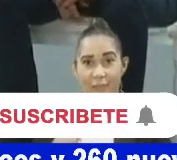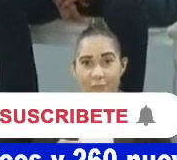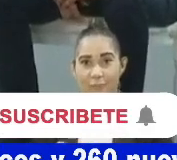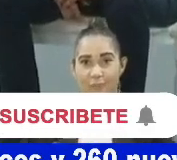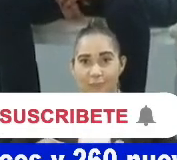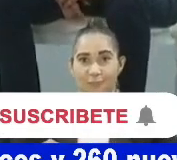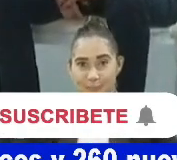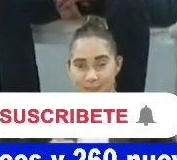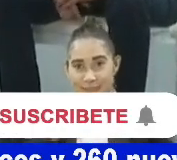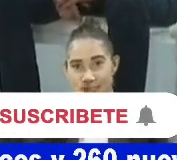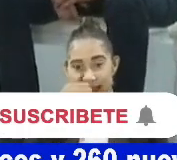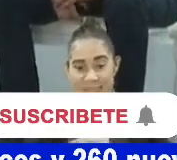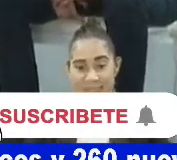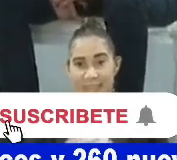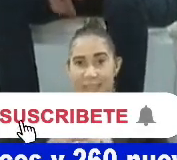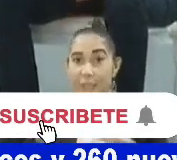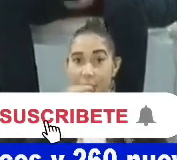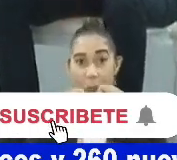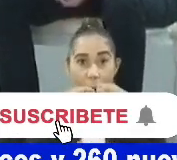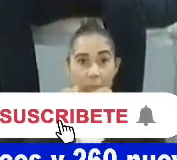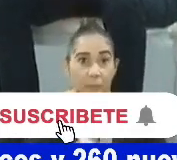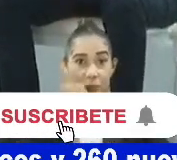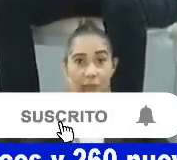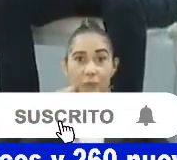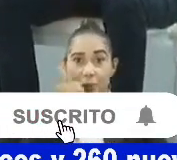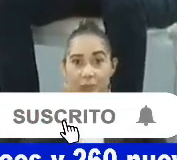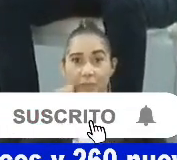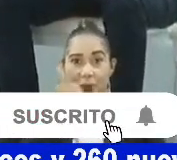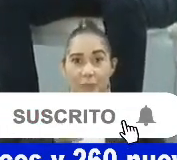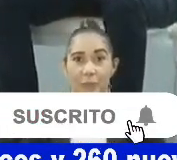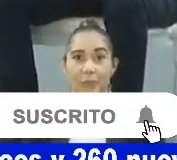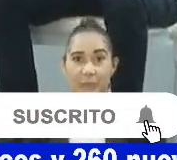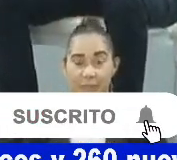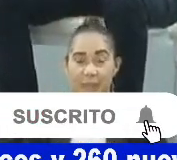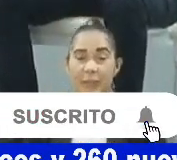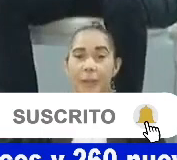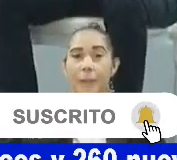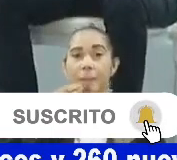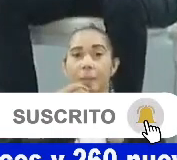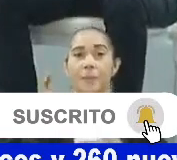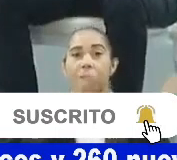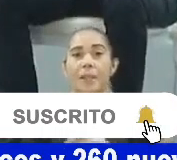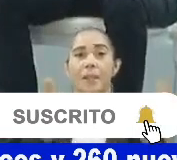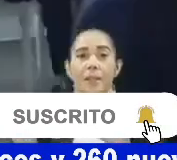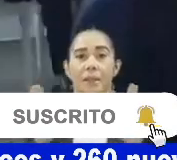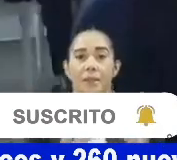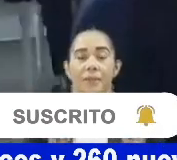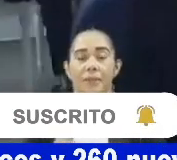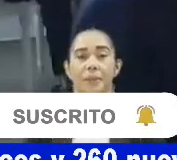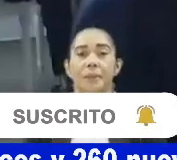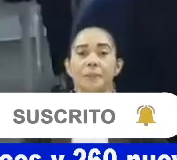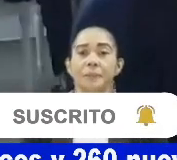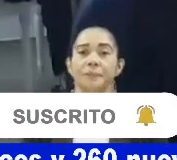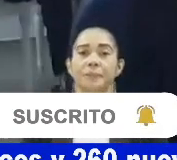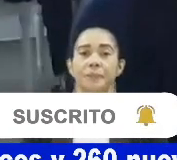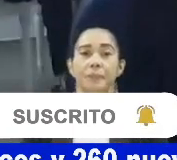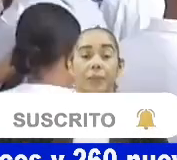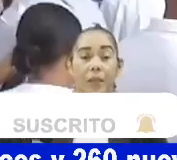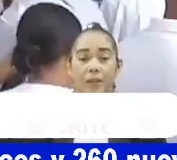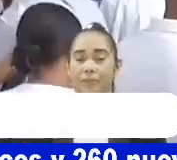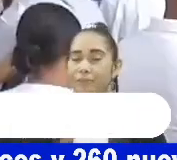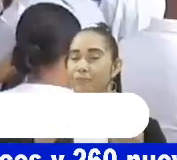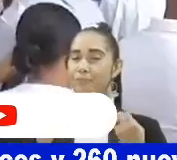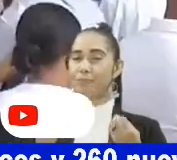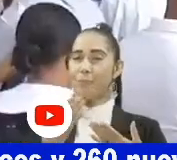aumenté cerca de 10 libras comiendo interdiario en esa comida navideña, tan bien